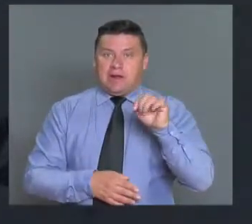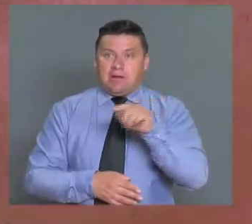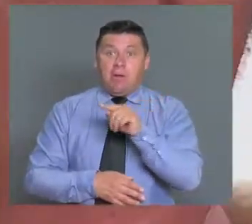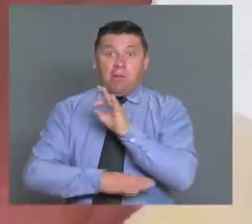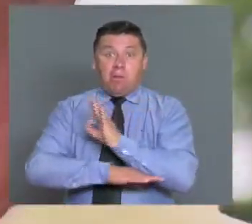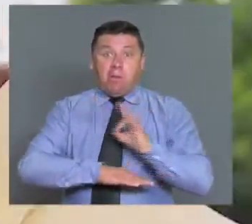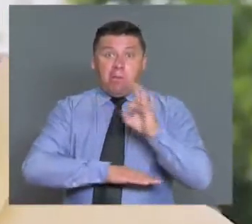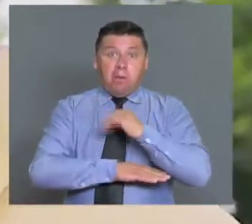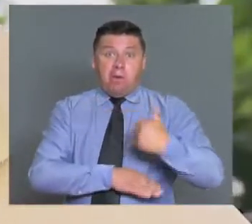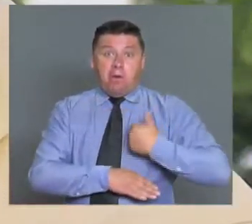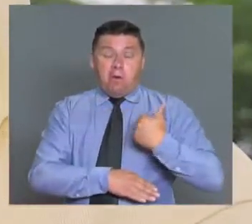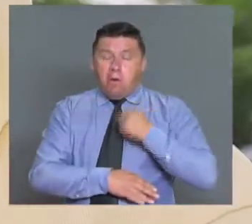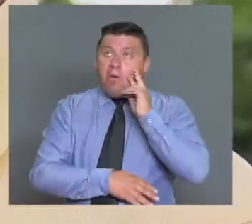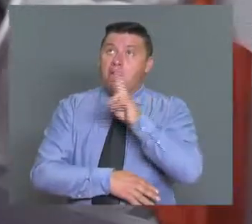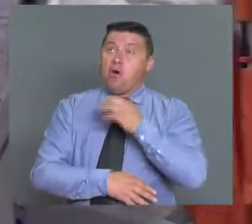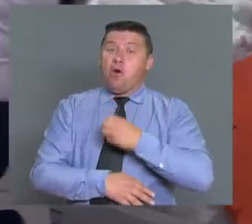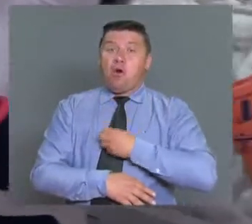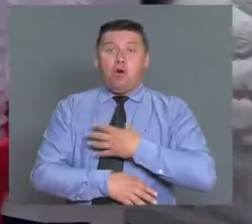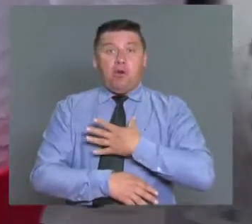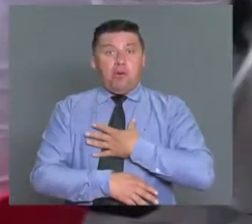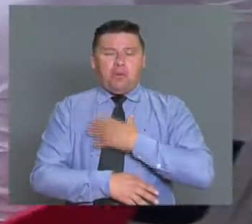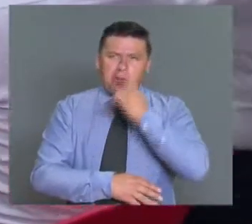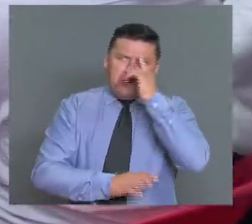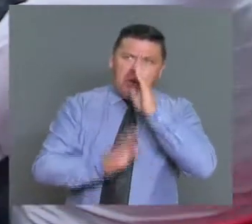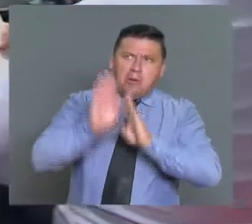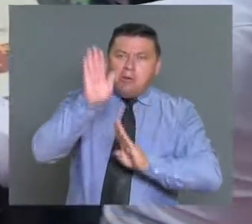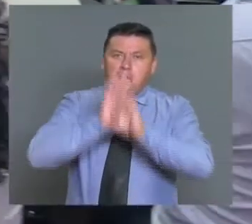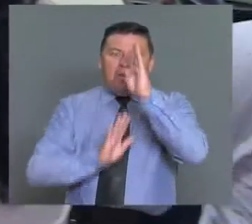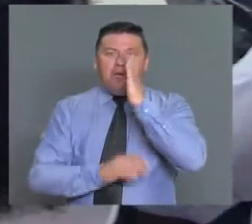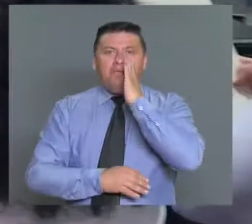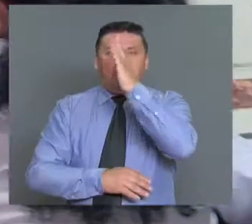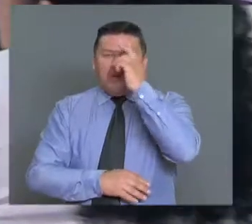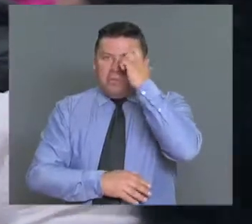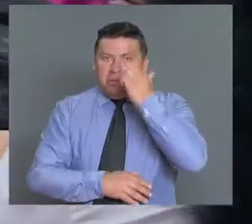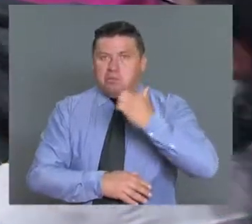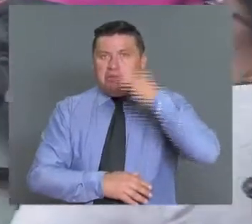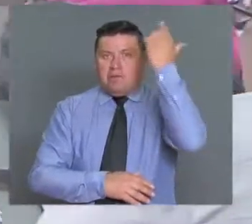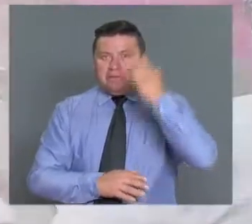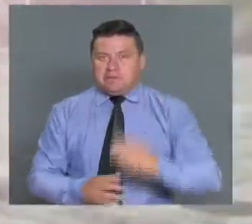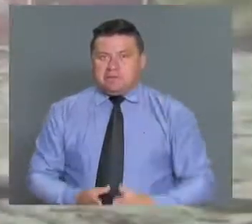ESAP la oportunidad para emprender su futuro profesional.